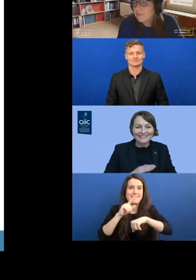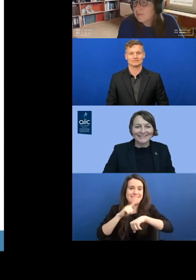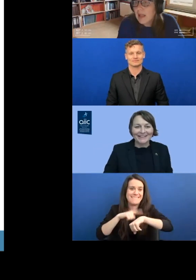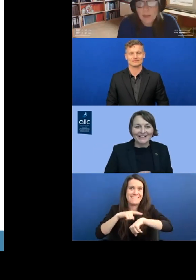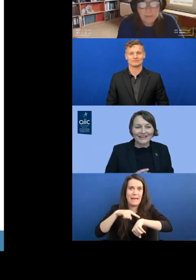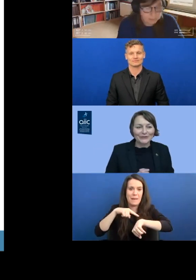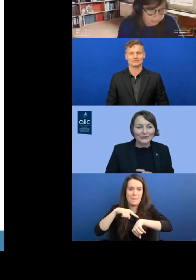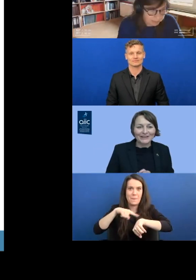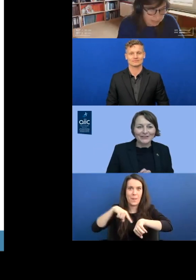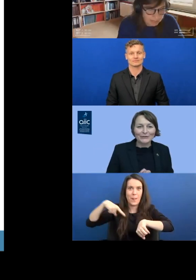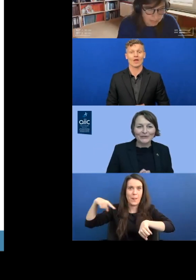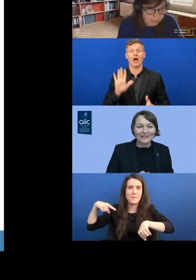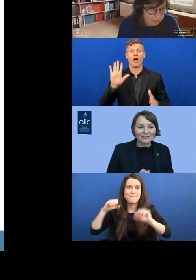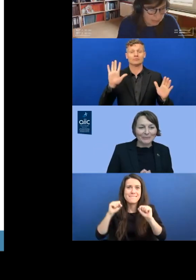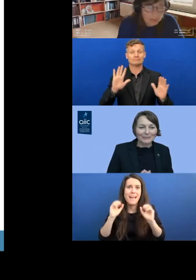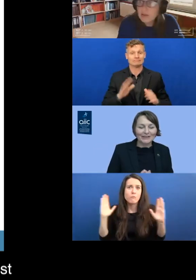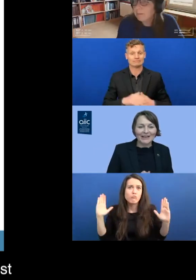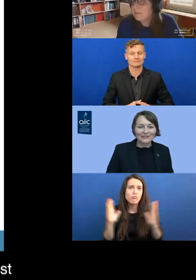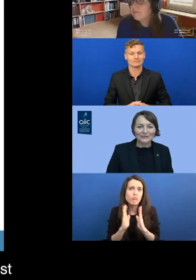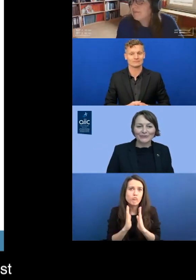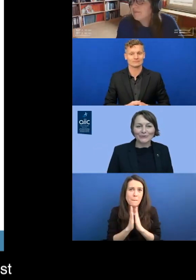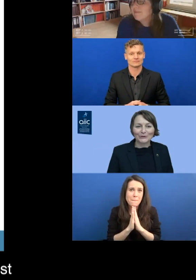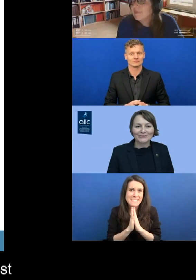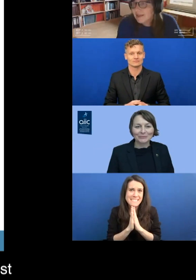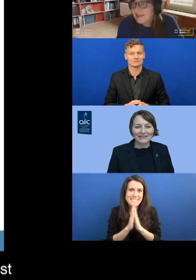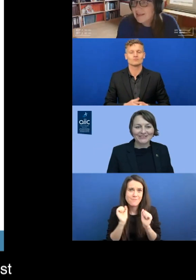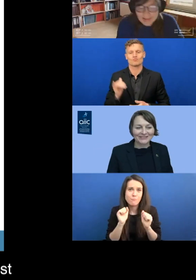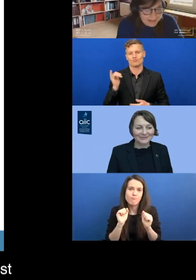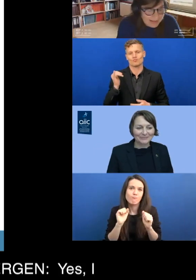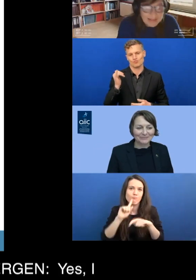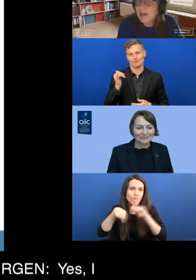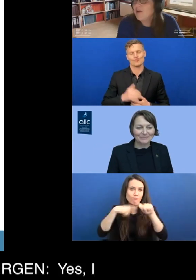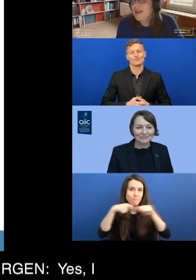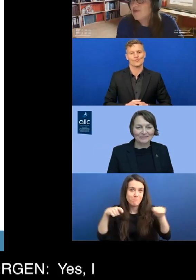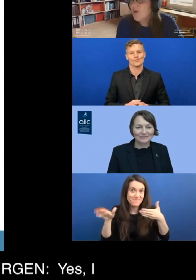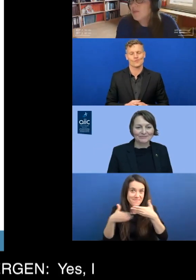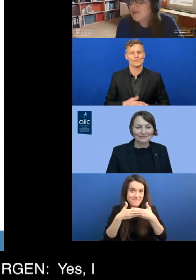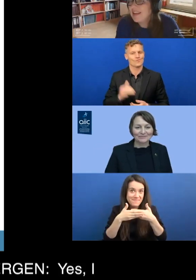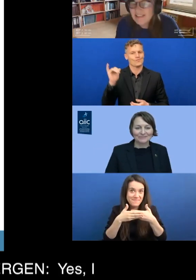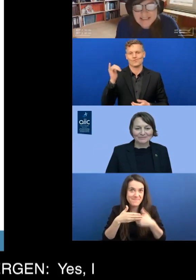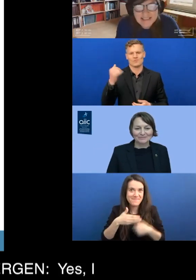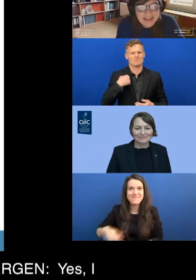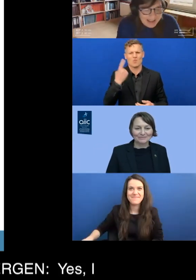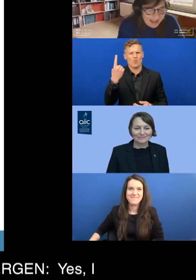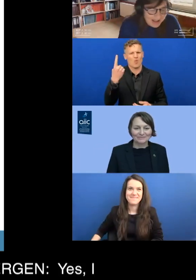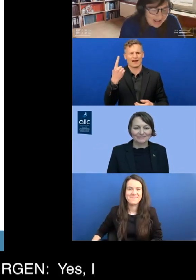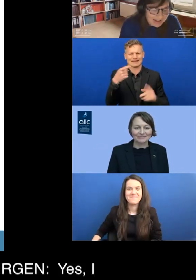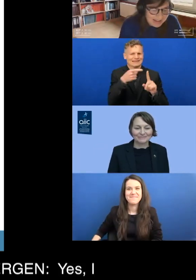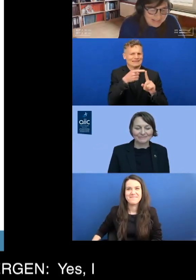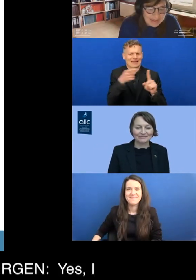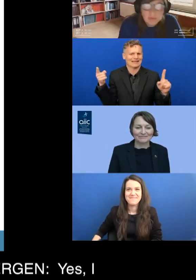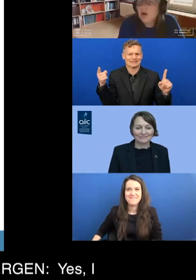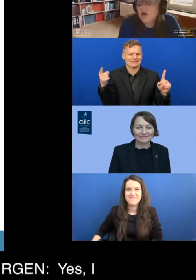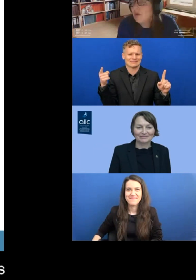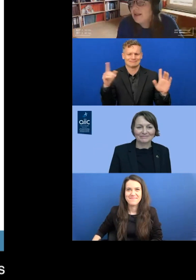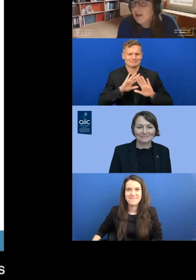Lamento interrumpirles. Se nos acaba el tiempo. Solamente algunos comentarios finales. Ya tengo una